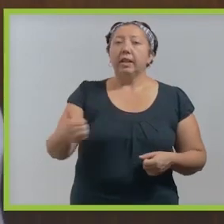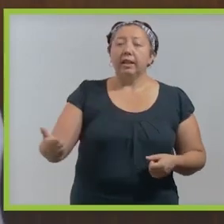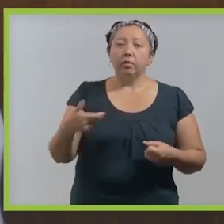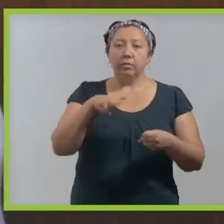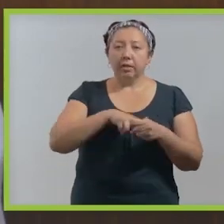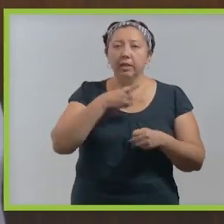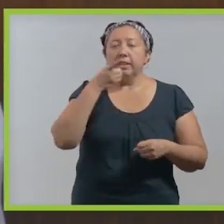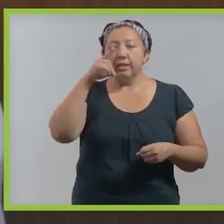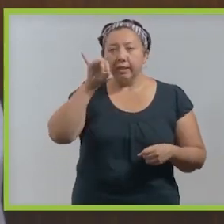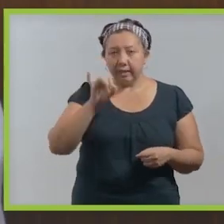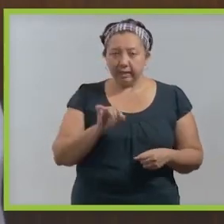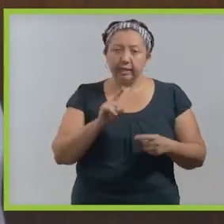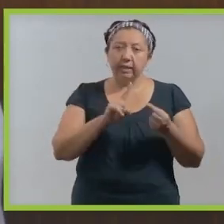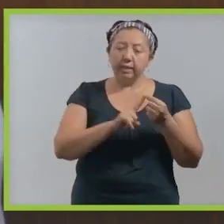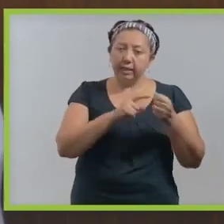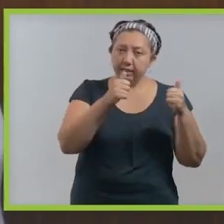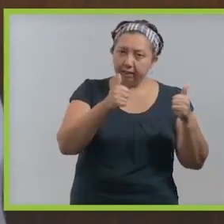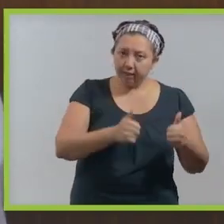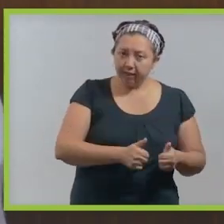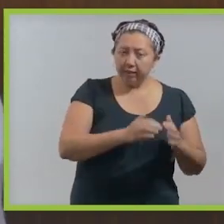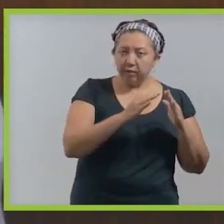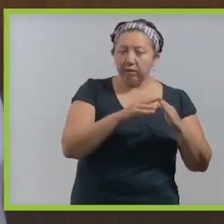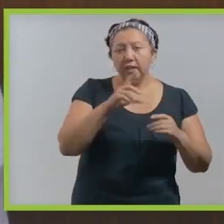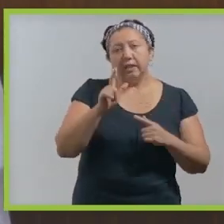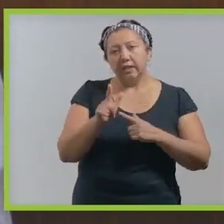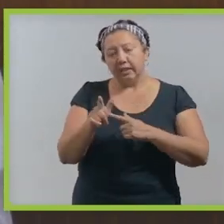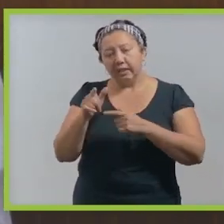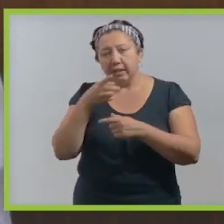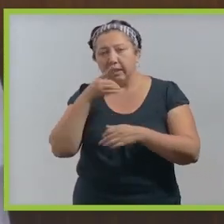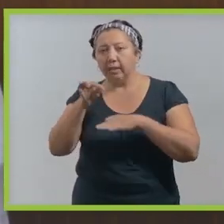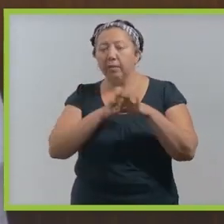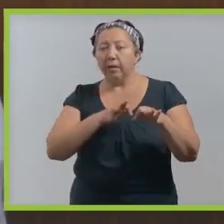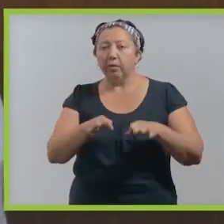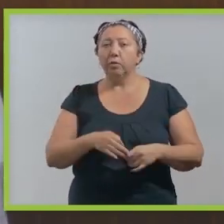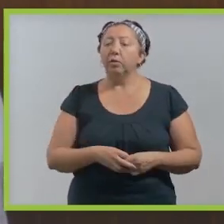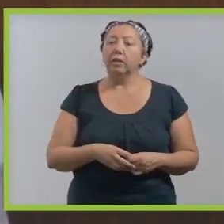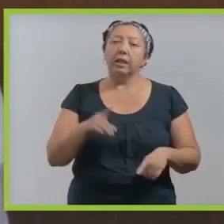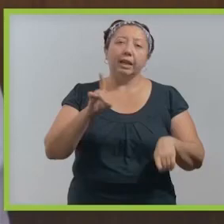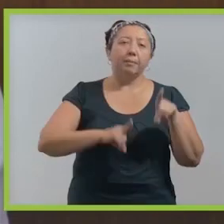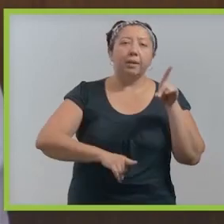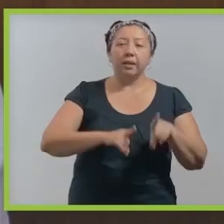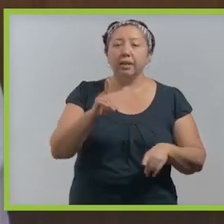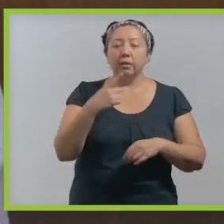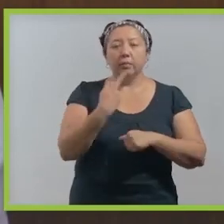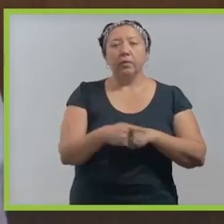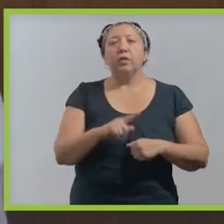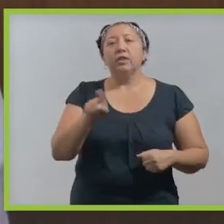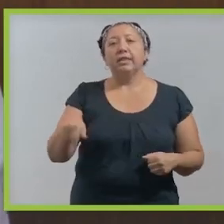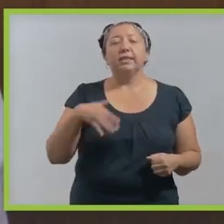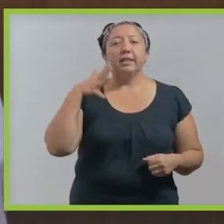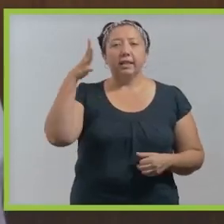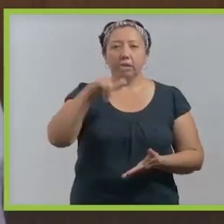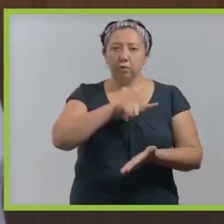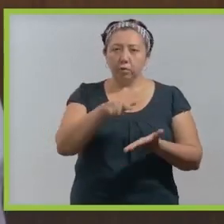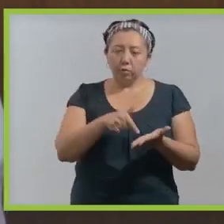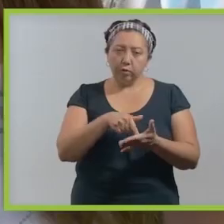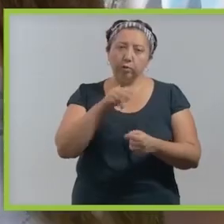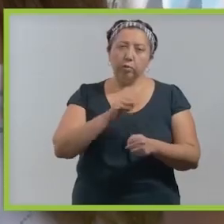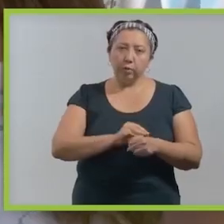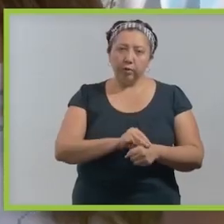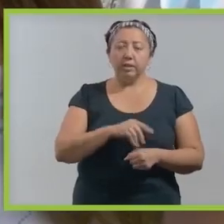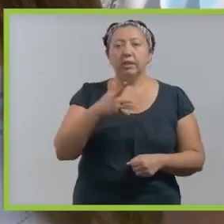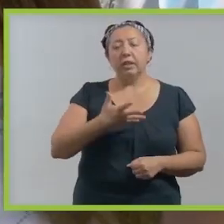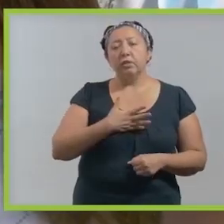decide quiénes sí tienen una incapacidad que va a seguir, quiénes no, y evidentemente dependiendo del riesgo será en los lugares que los acomoden,